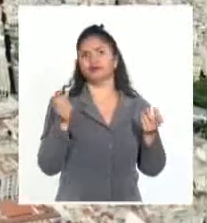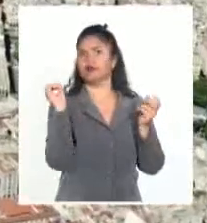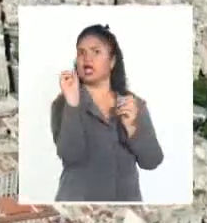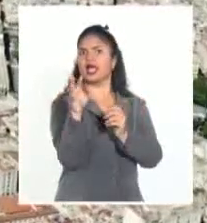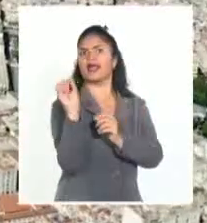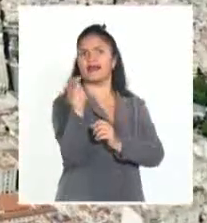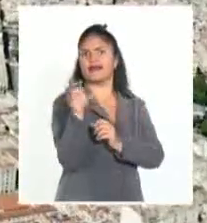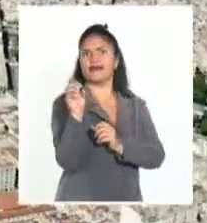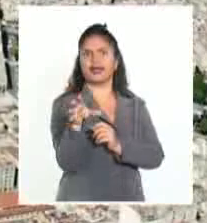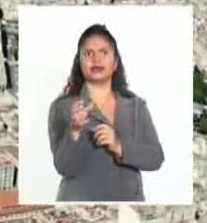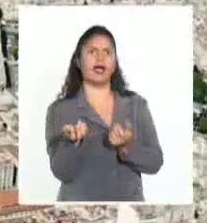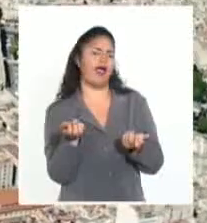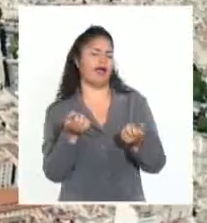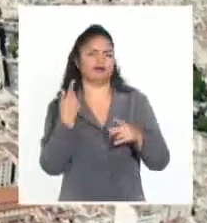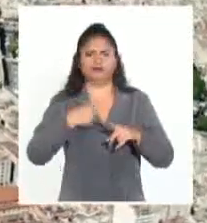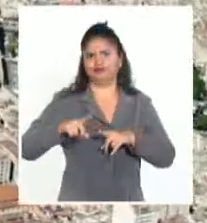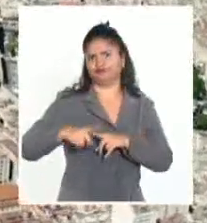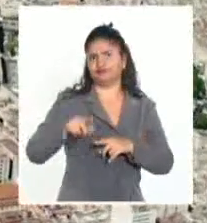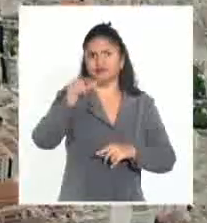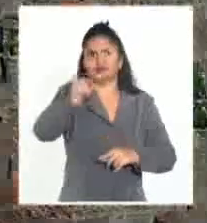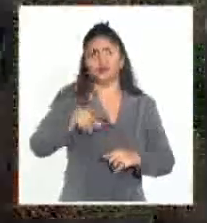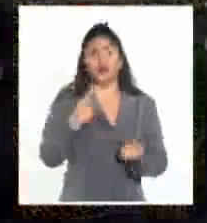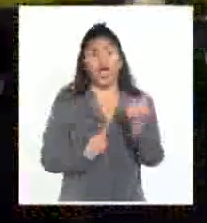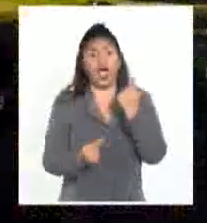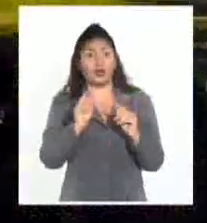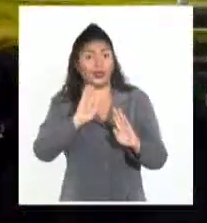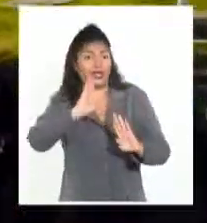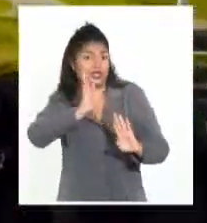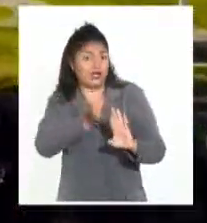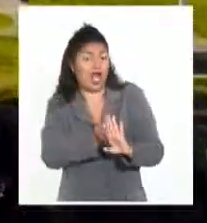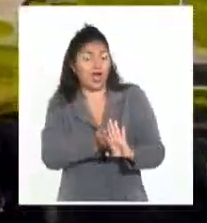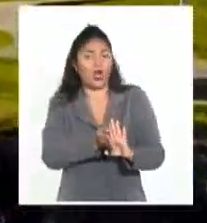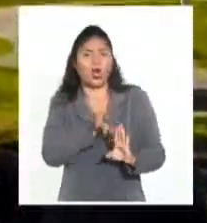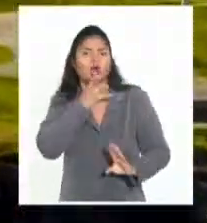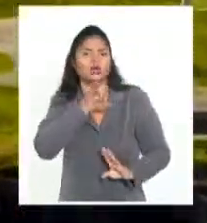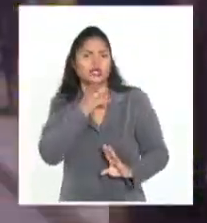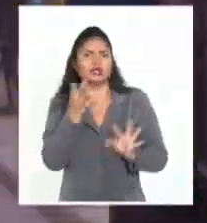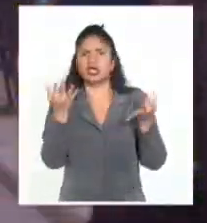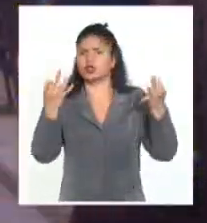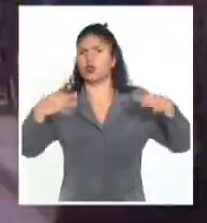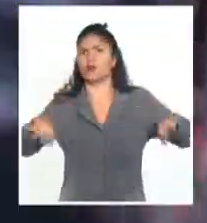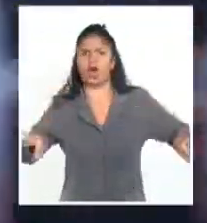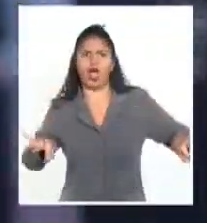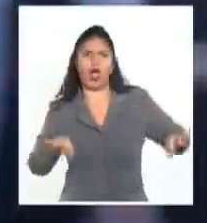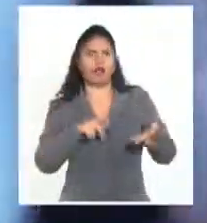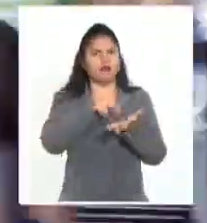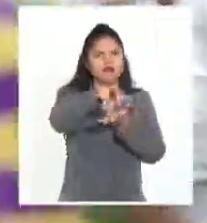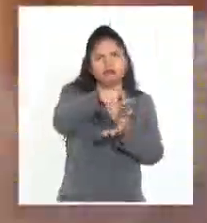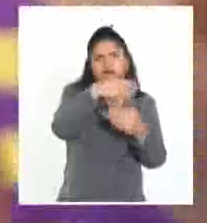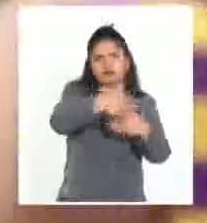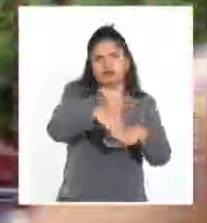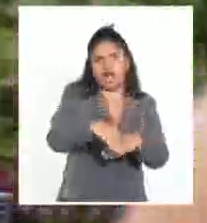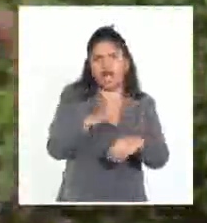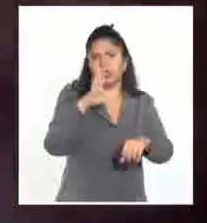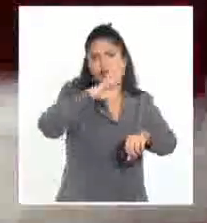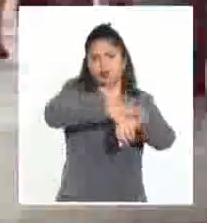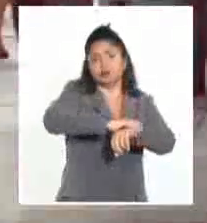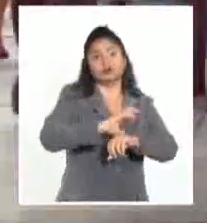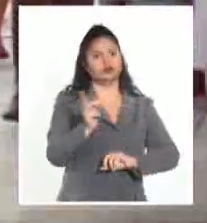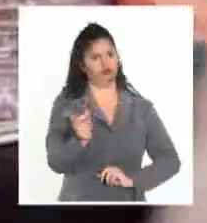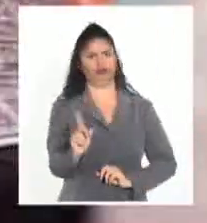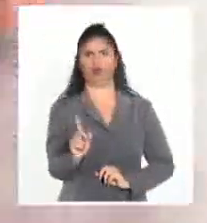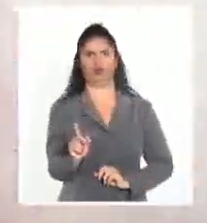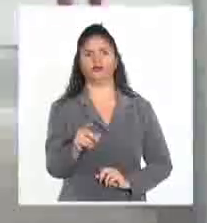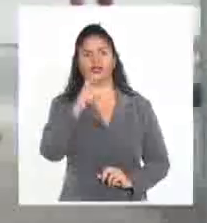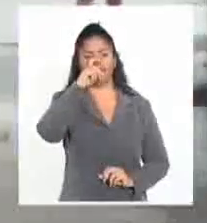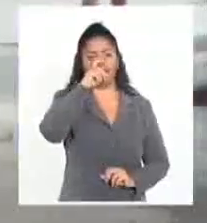público. Ninguna persona fue sancionada por manifestarse pacíficamente ni por su forma de pensar. Tampoco fueron sancionados menores de edad,